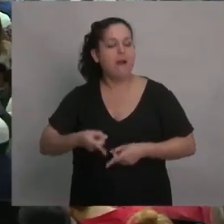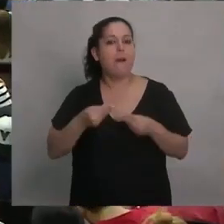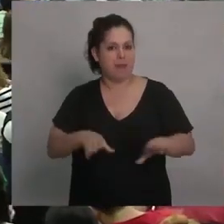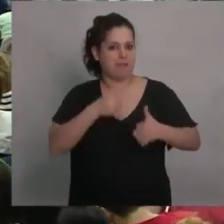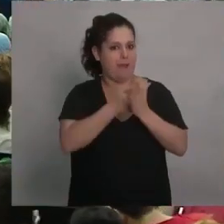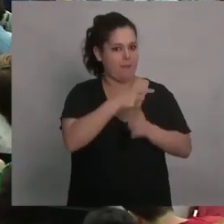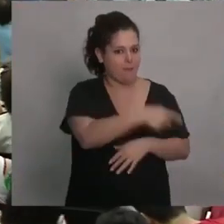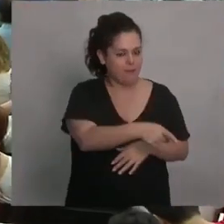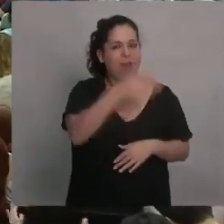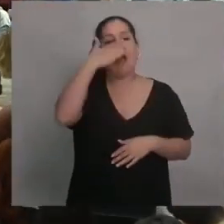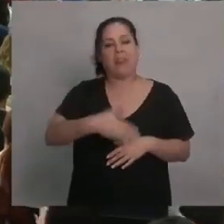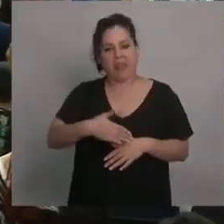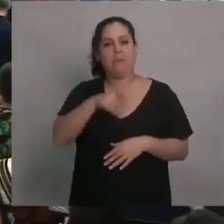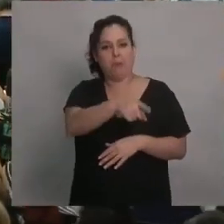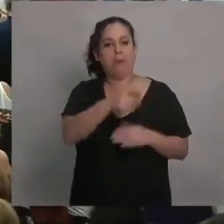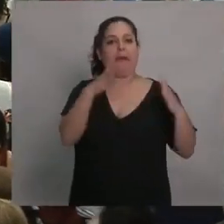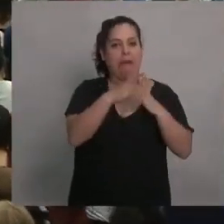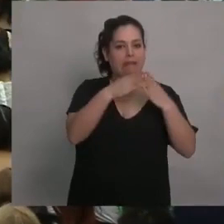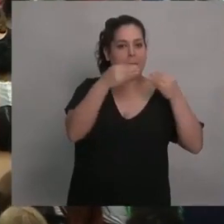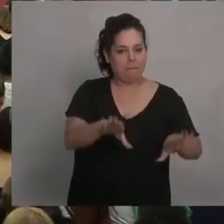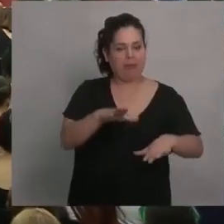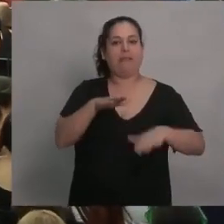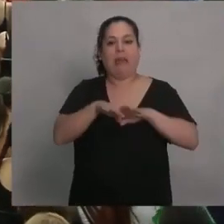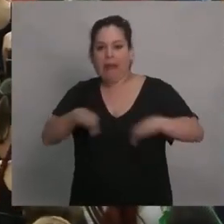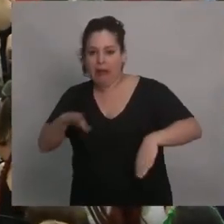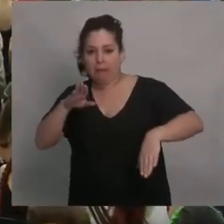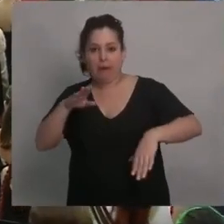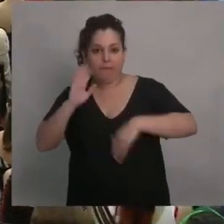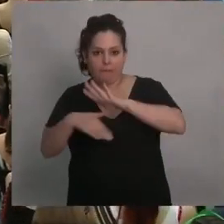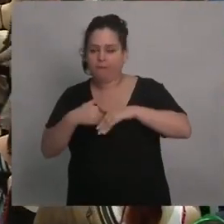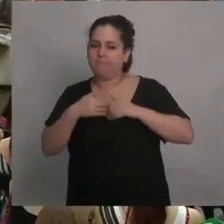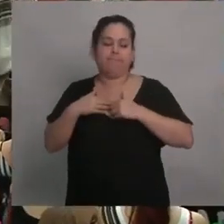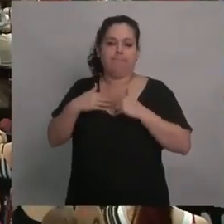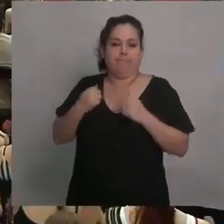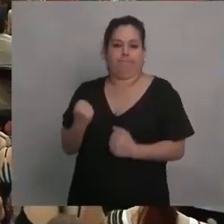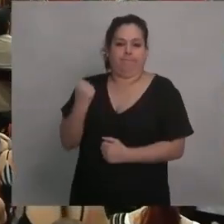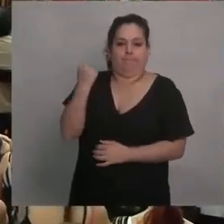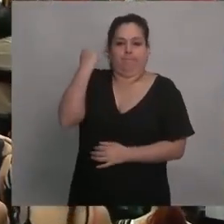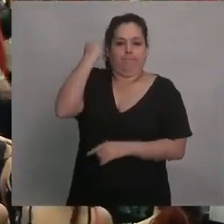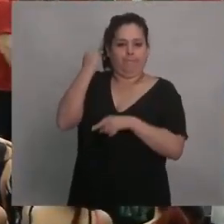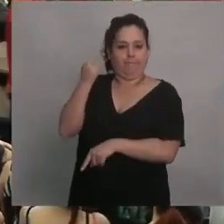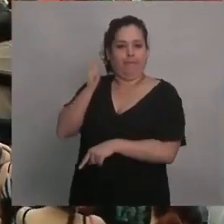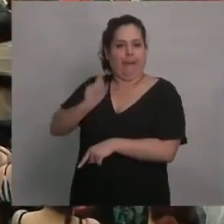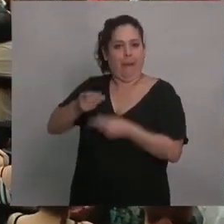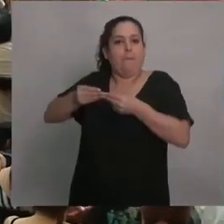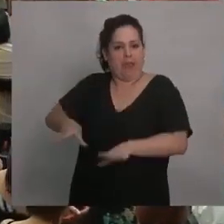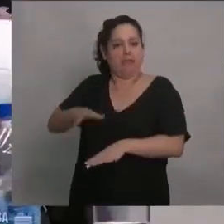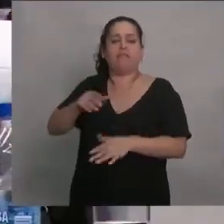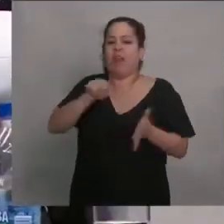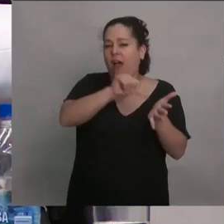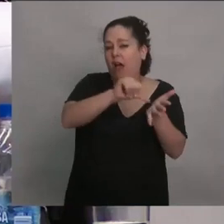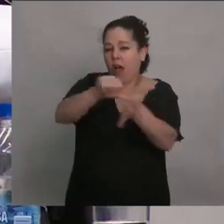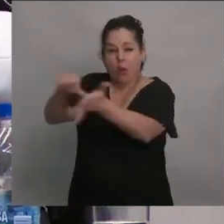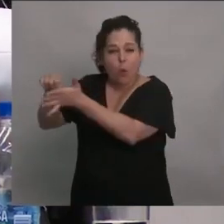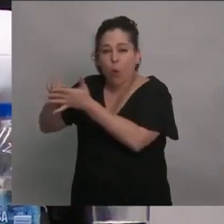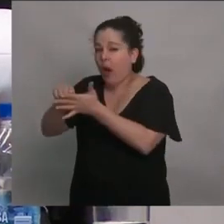llegó en la casa, en la cama, en los territorios, es decir, en todos los espacios habitables de la